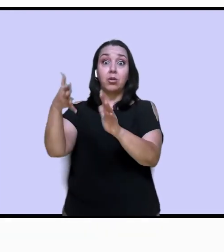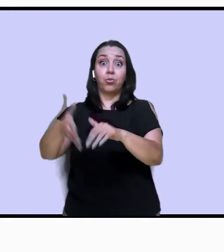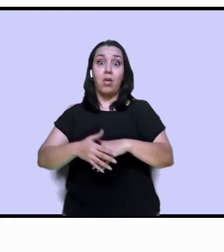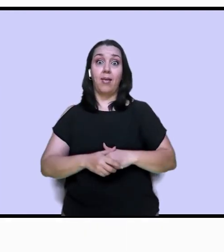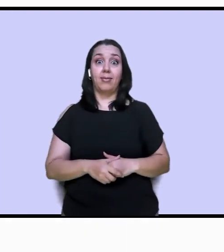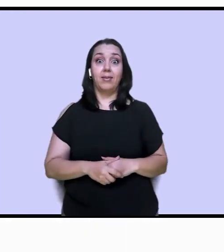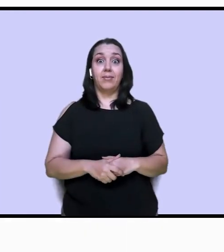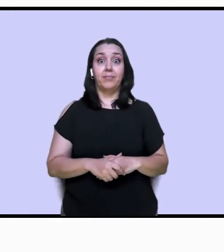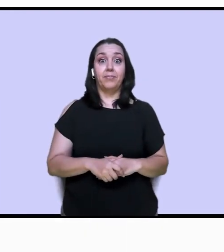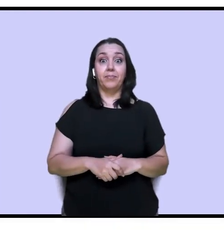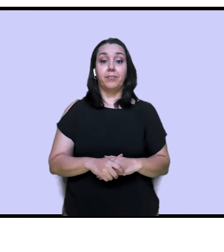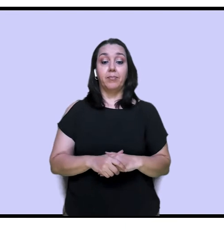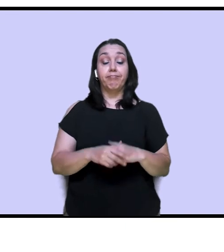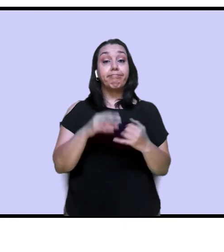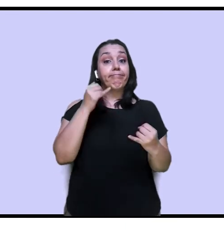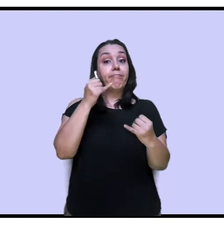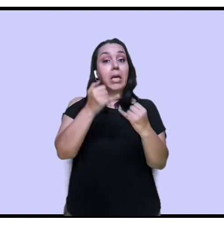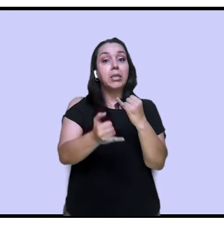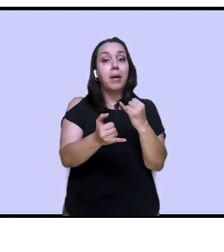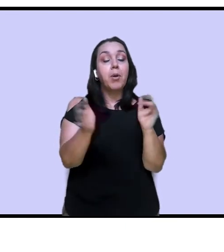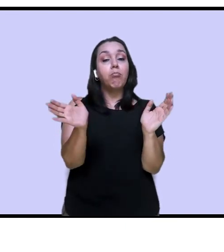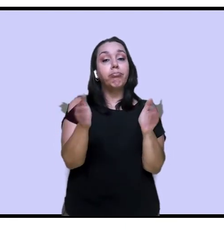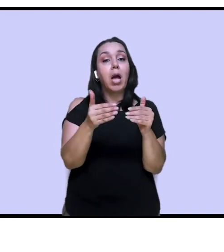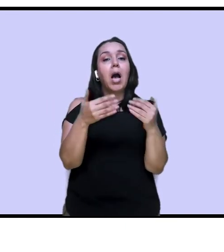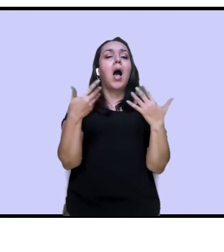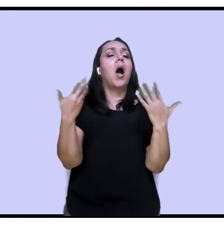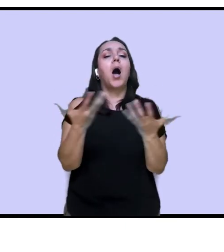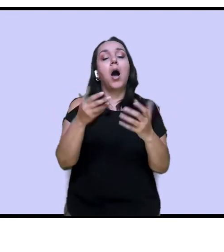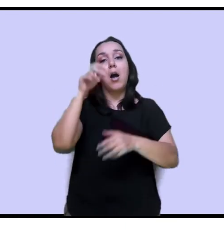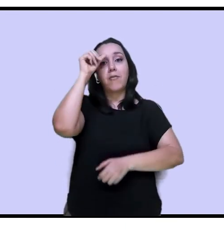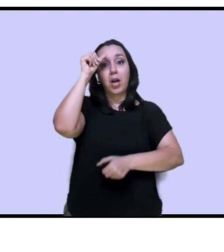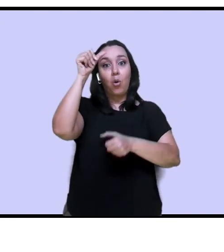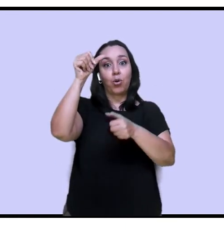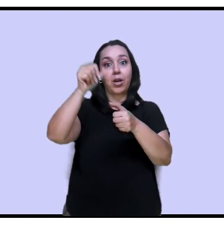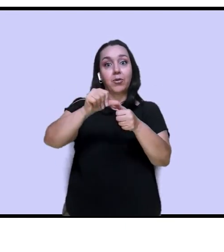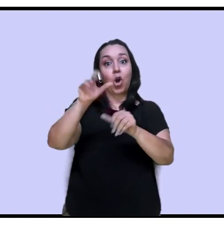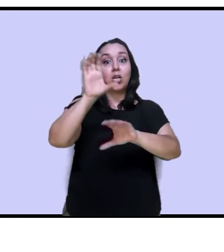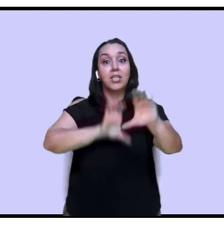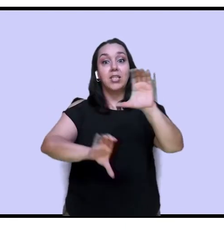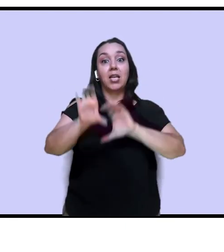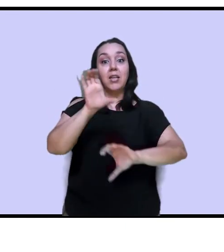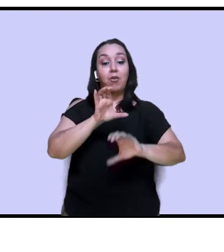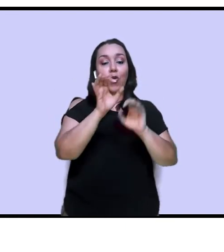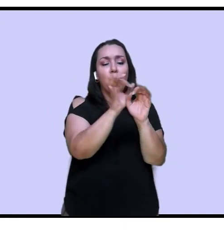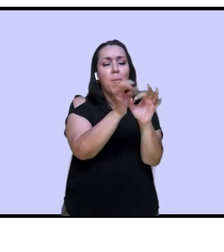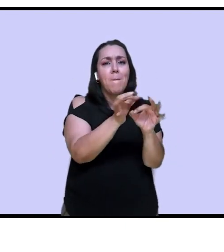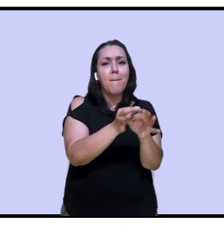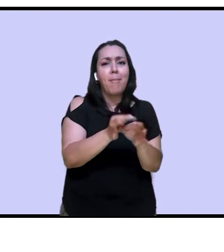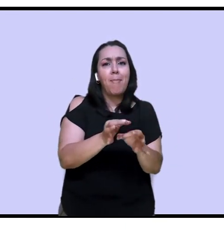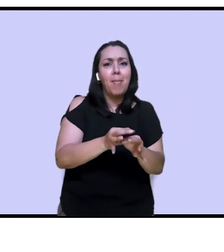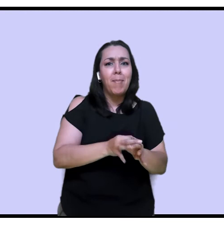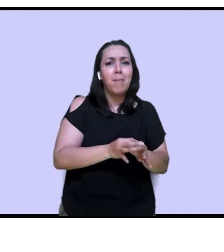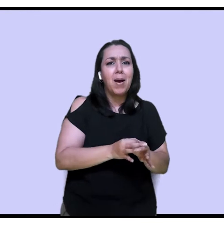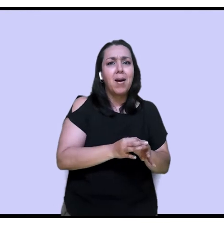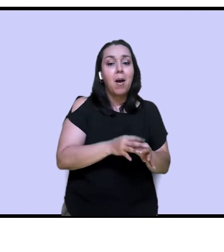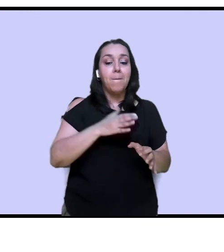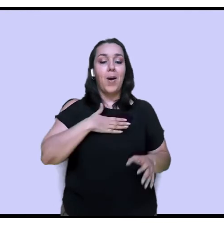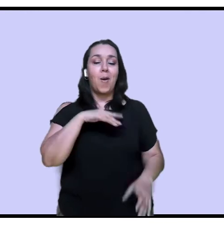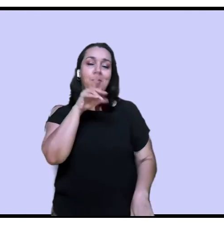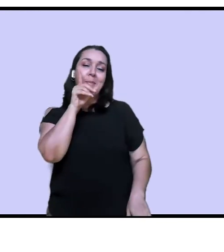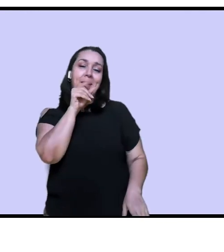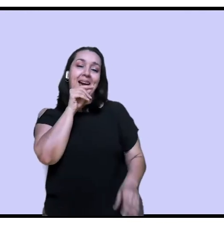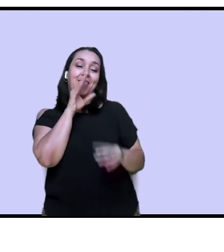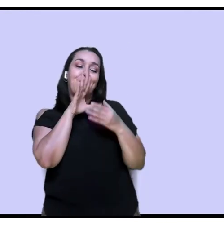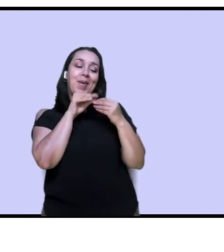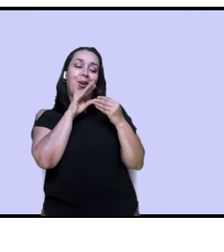estudiantes. Cierro mi presentación recordándoles que los científicos dicen que estamos hechos de átomos, pero a mí un pajarito